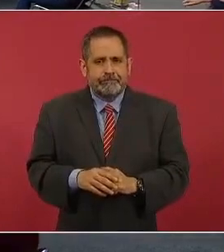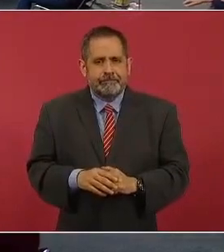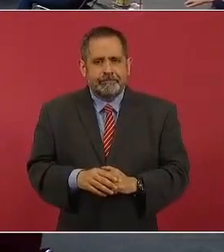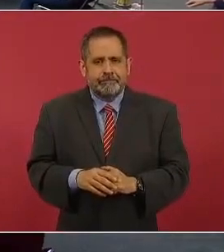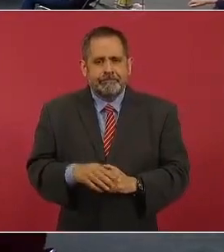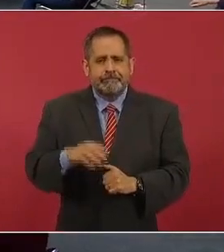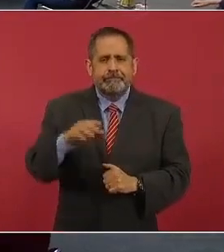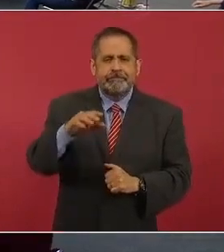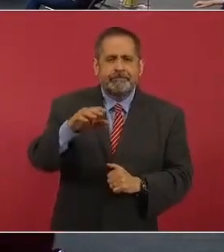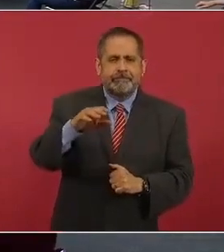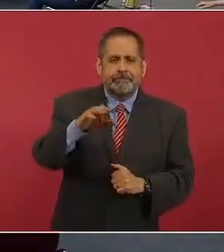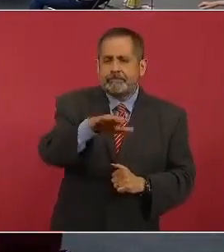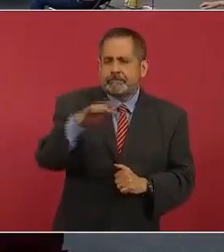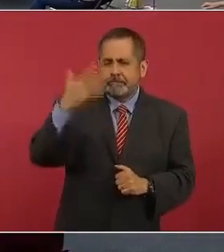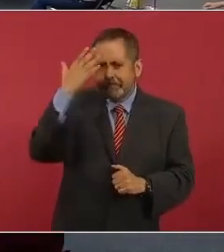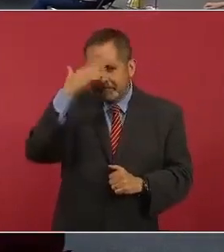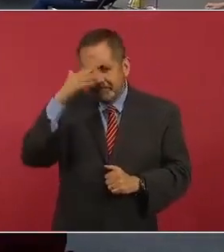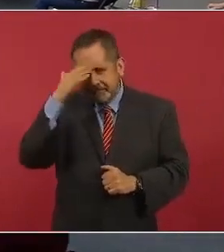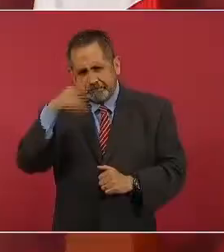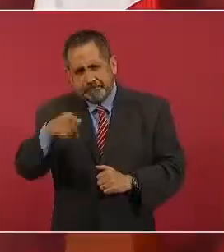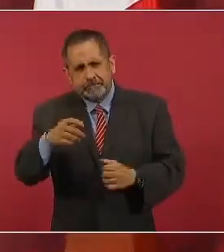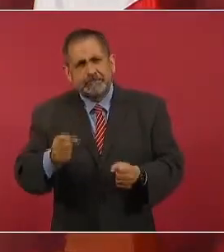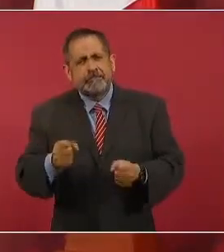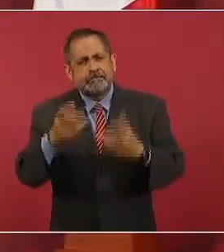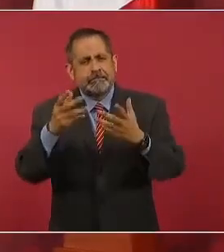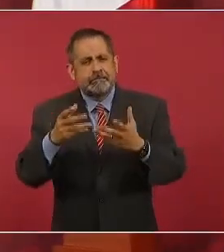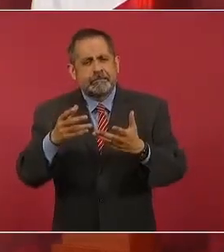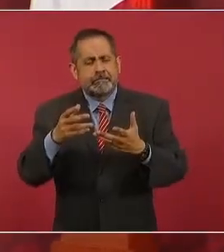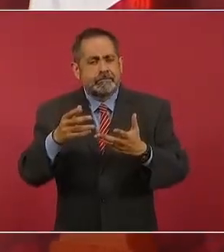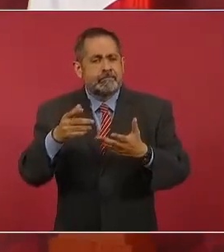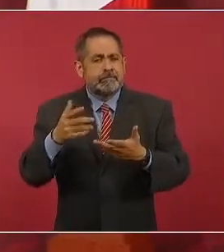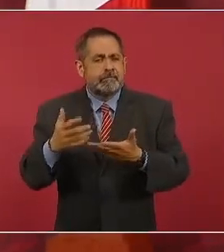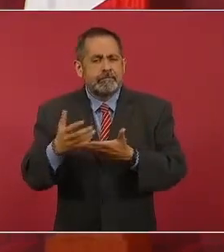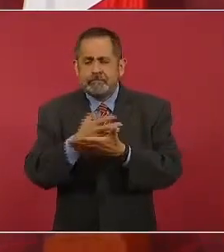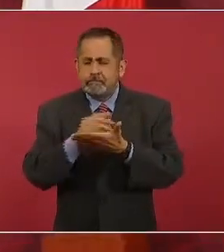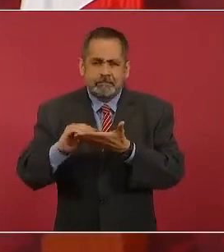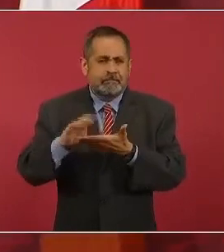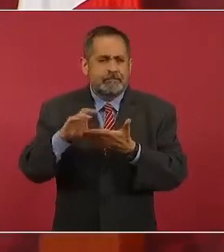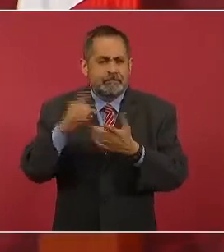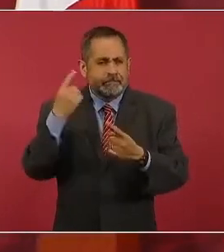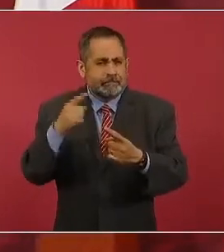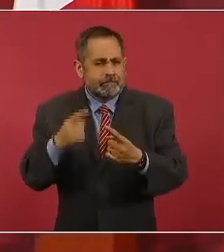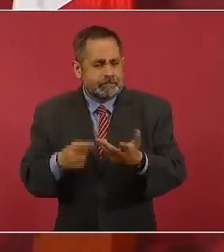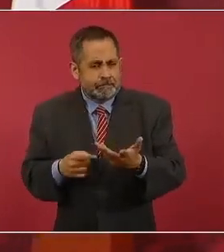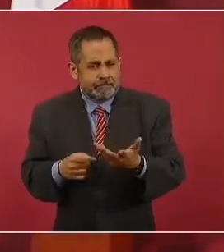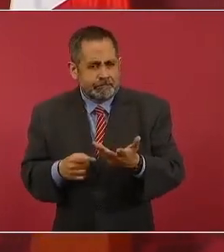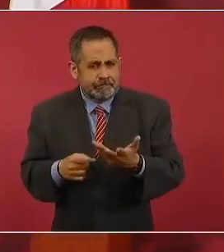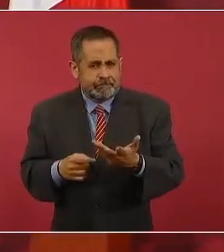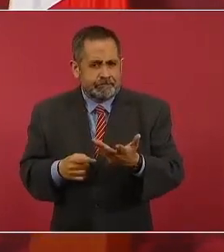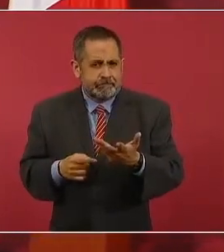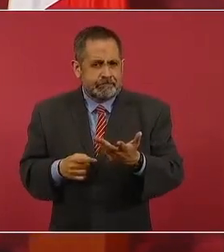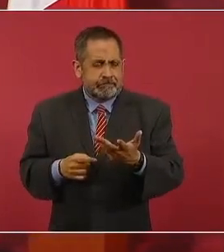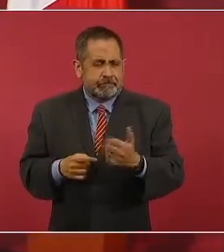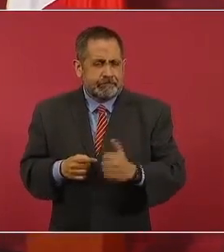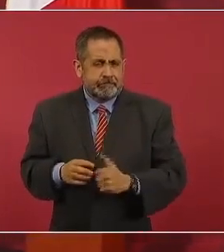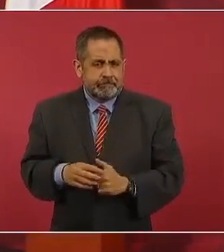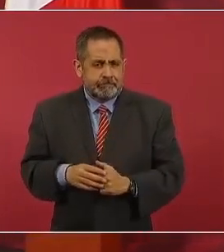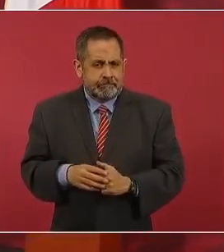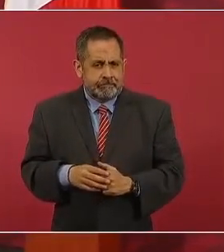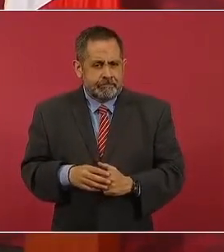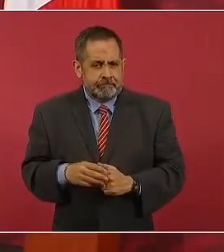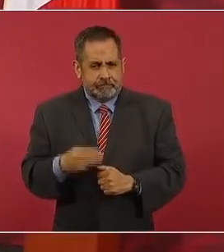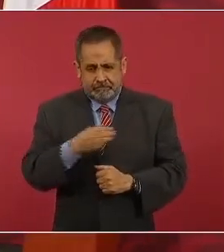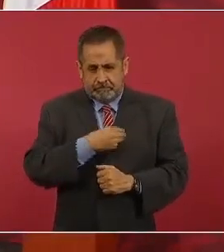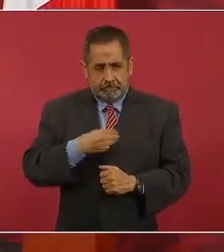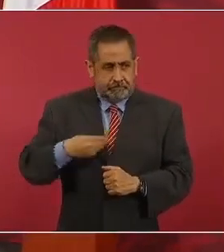La exportación ¿Saben ustedes cuánto es la ración para un miembro